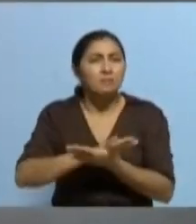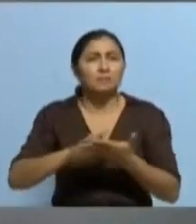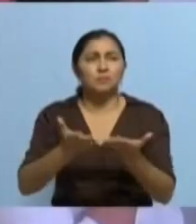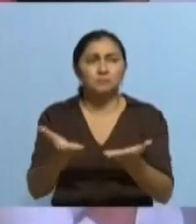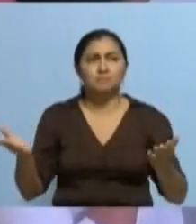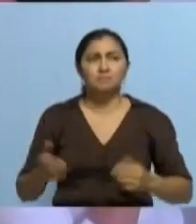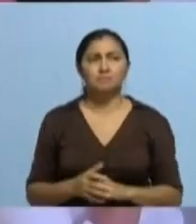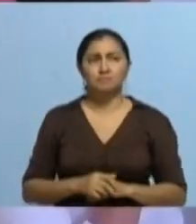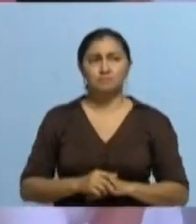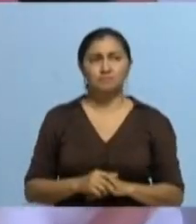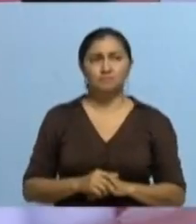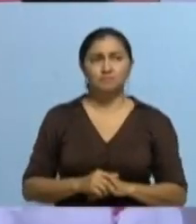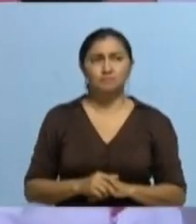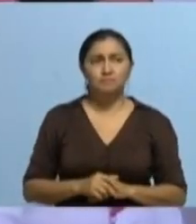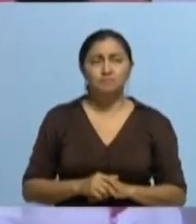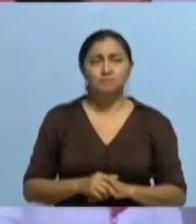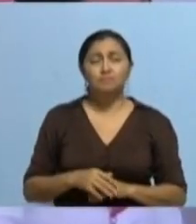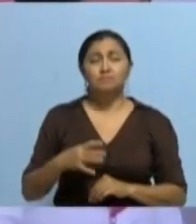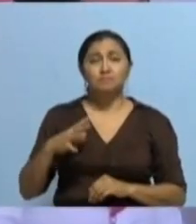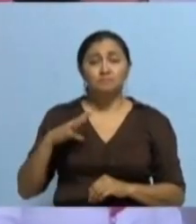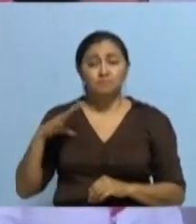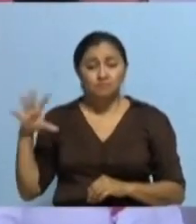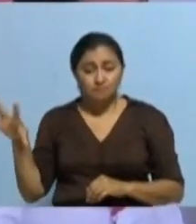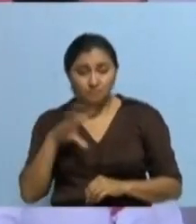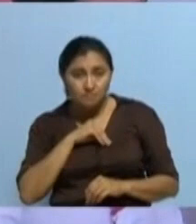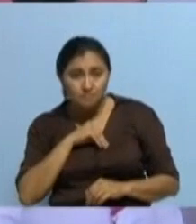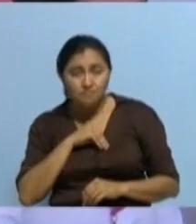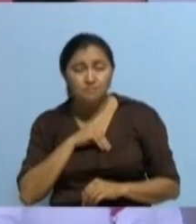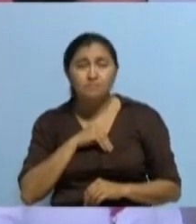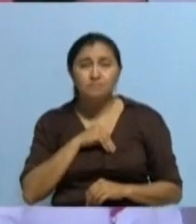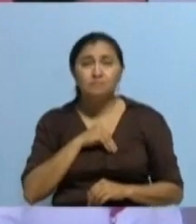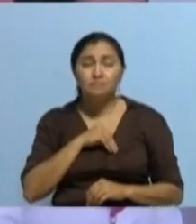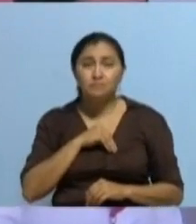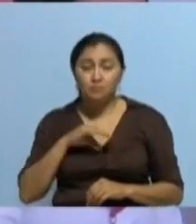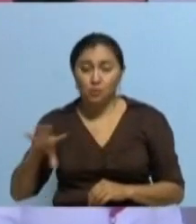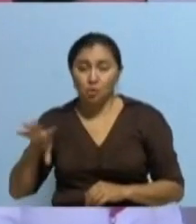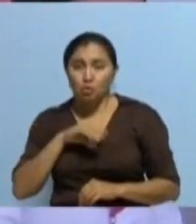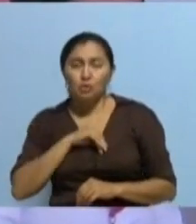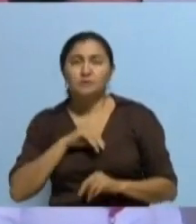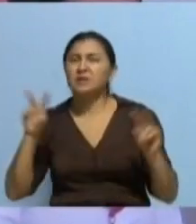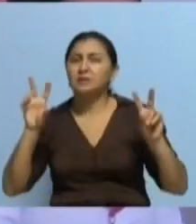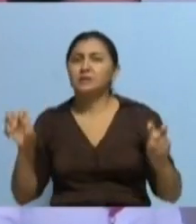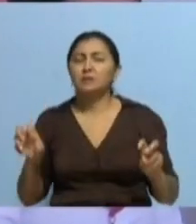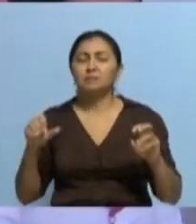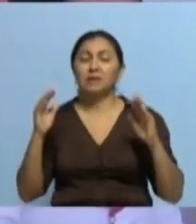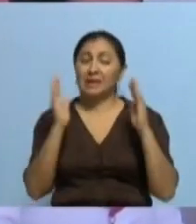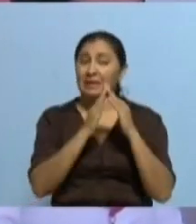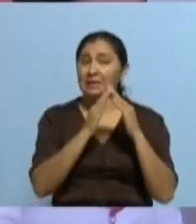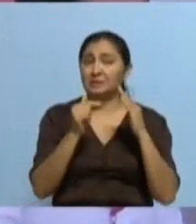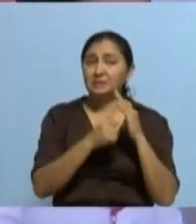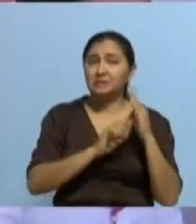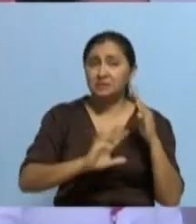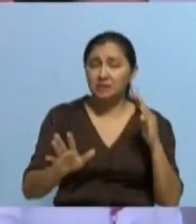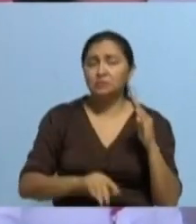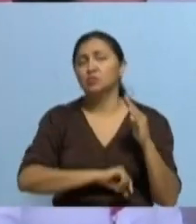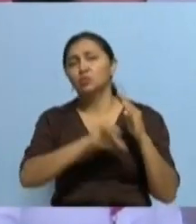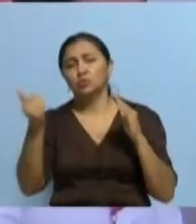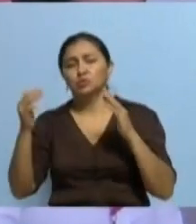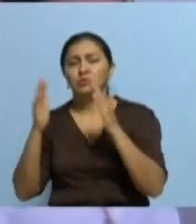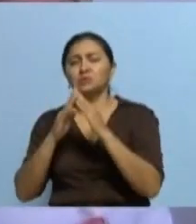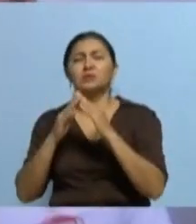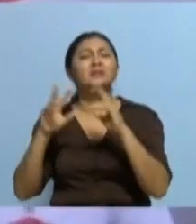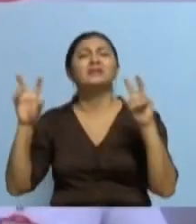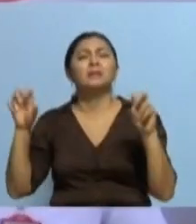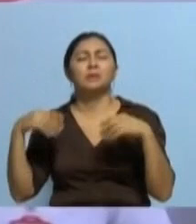básico. Nosotros también, además de tener este tema de vivienda, tenemos los temas de educación que hemos